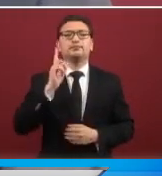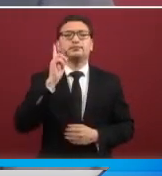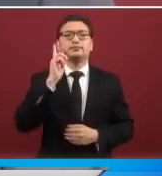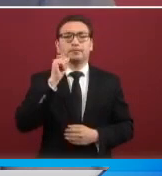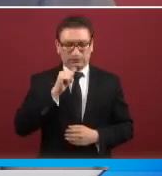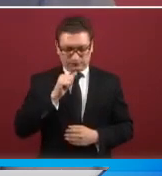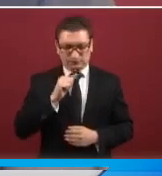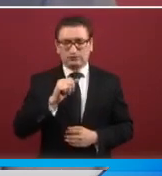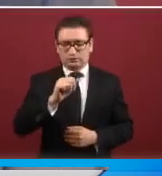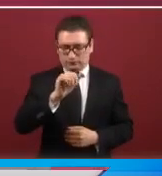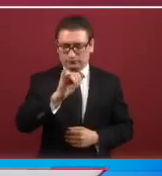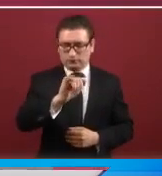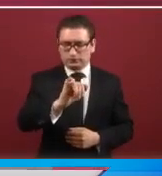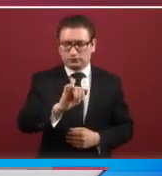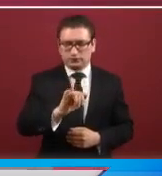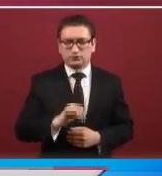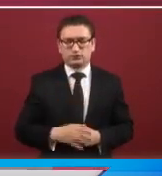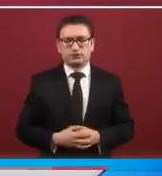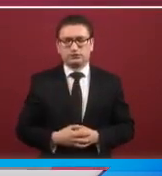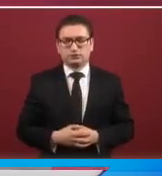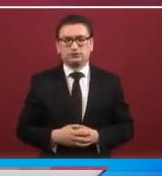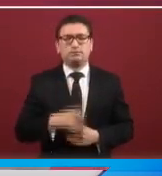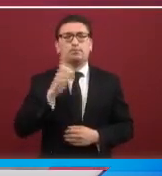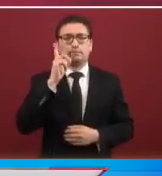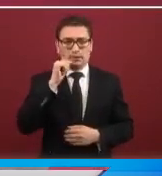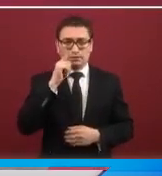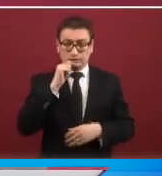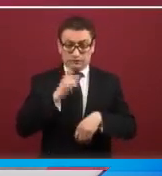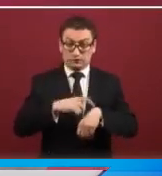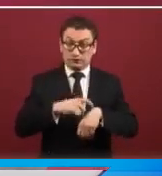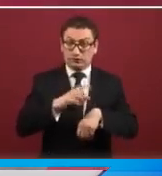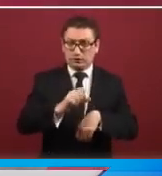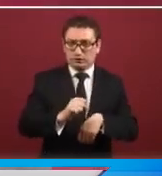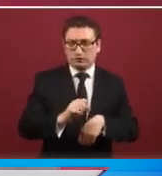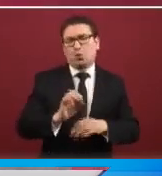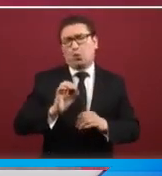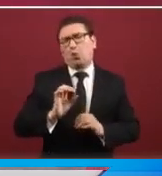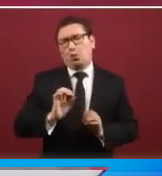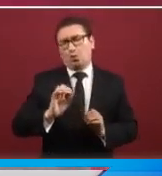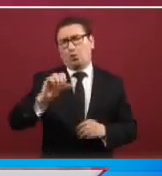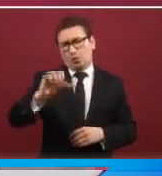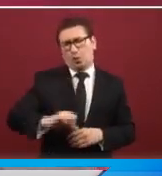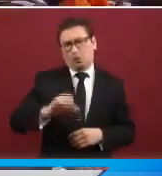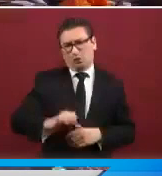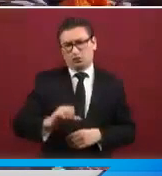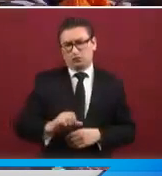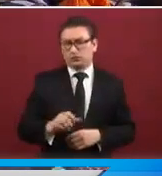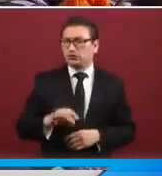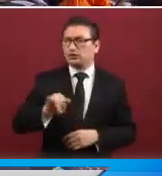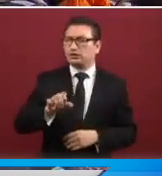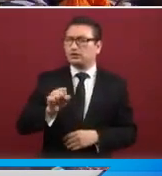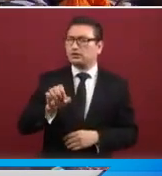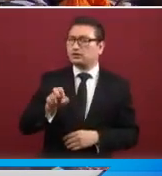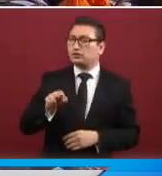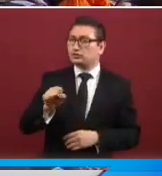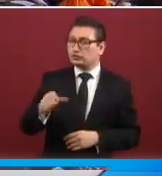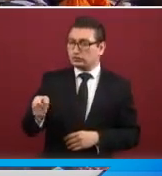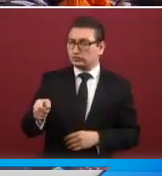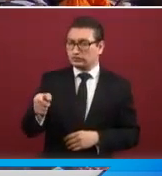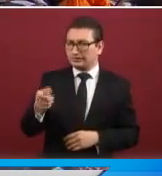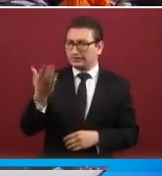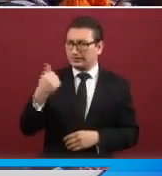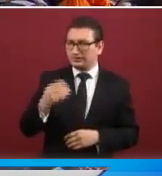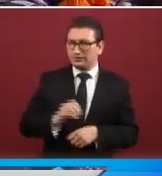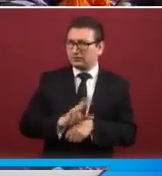150,000 elementos y se tiene como meta 15 coordinaciones para este año. Los hechos ocurridos en Morelos se dan por un joven que pretendió robar